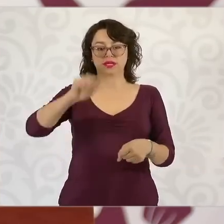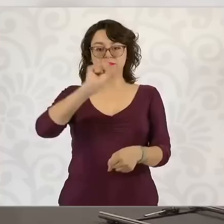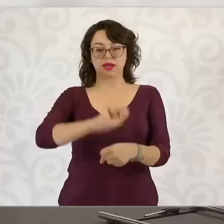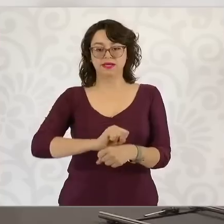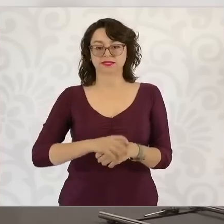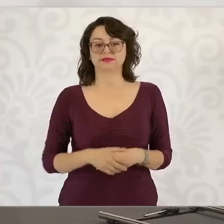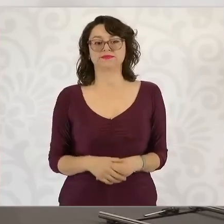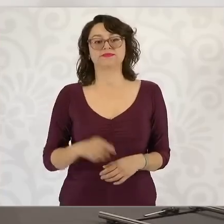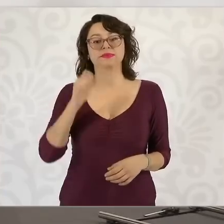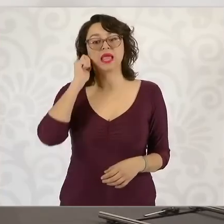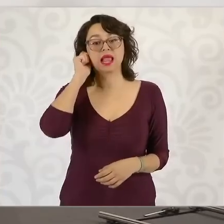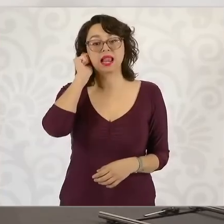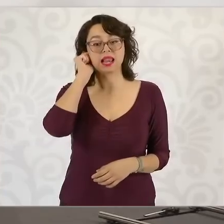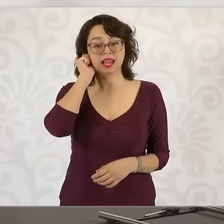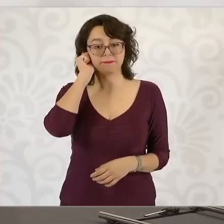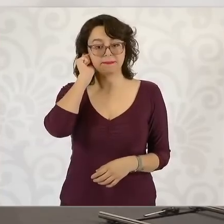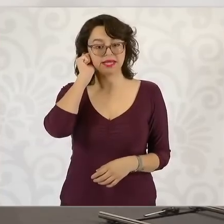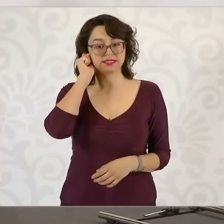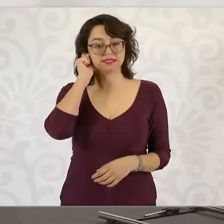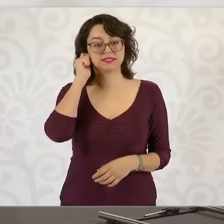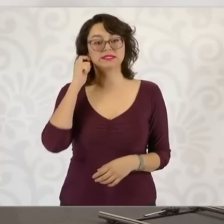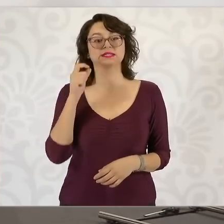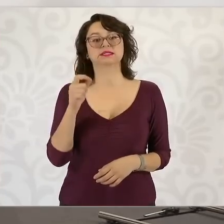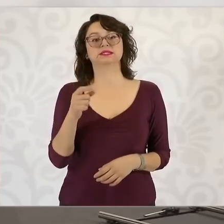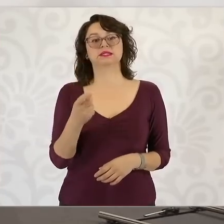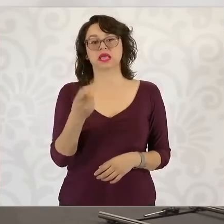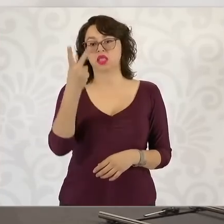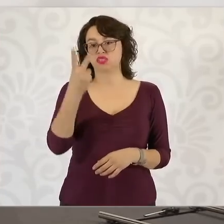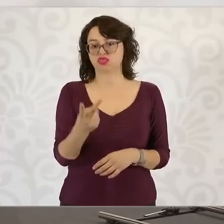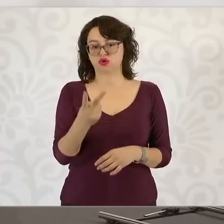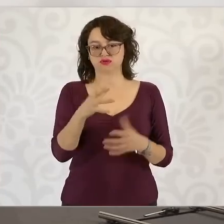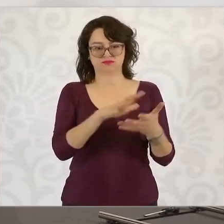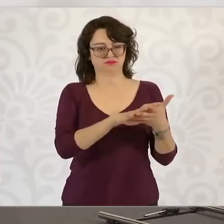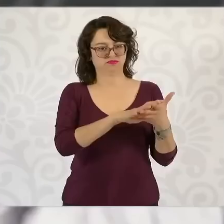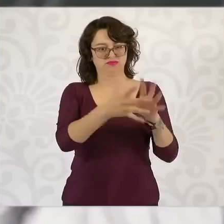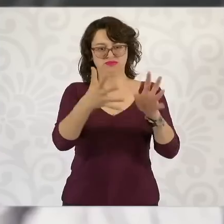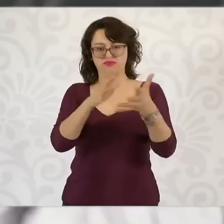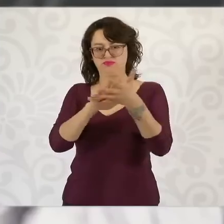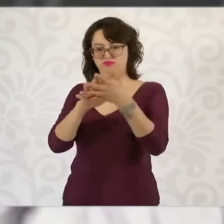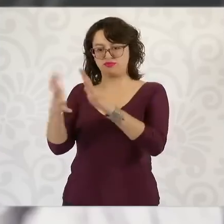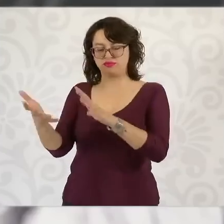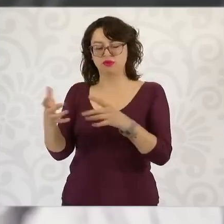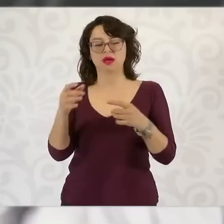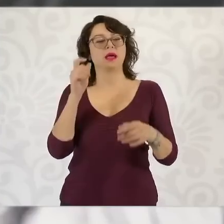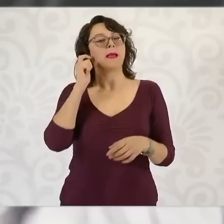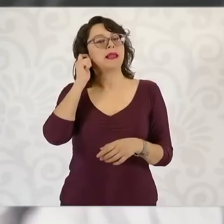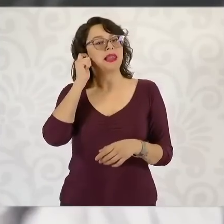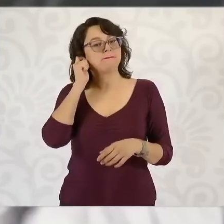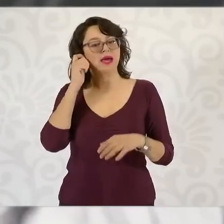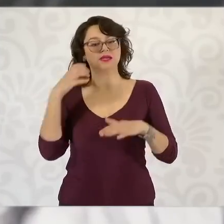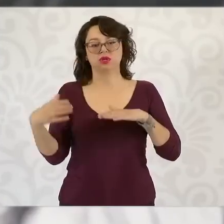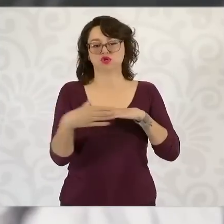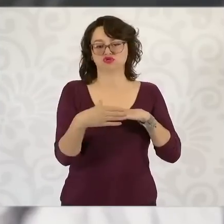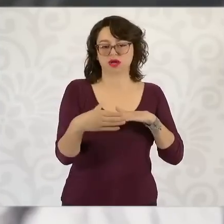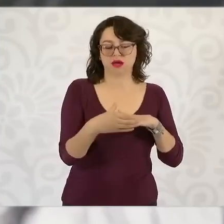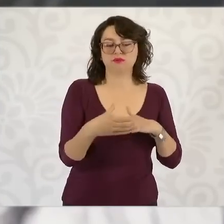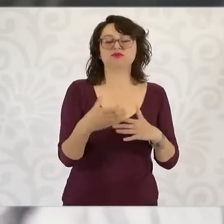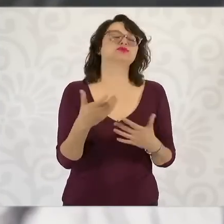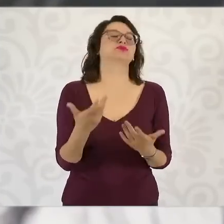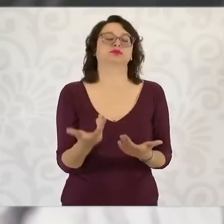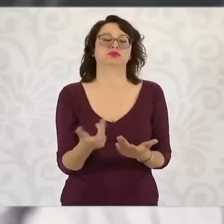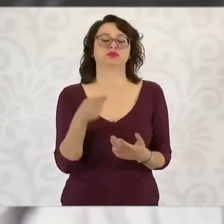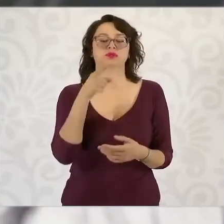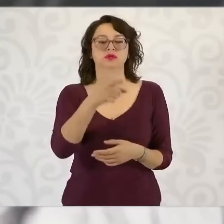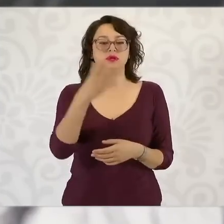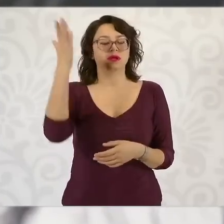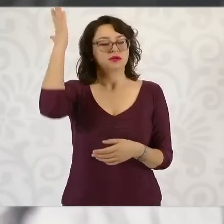Sur, debido a los hechos recientes, a 2 hechos violentos que hubo en La Paz y en Los Cabos, en una acción encabezada por